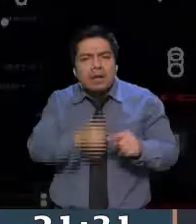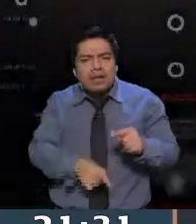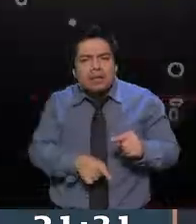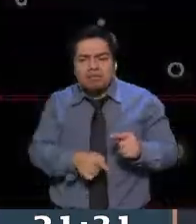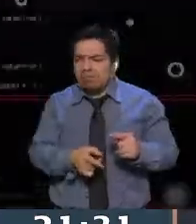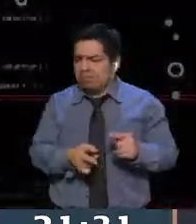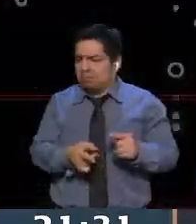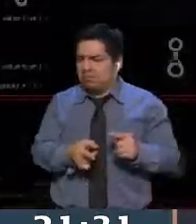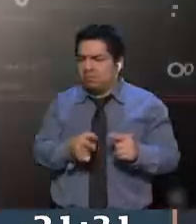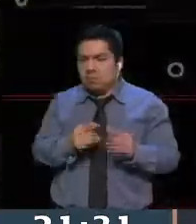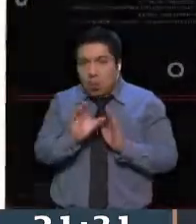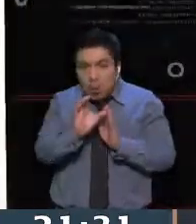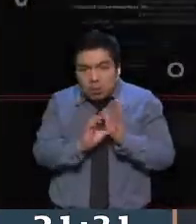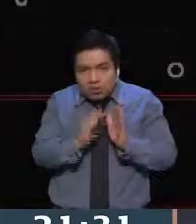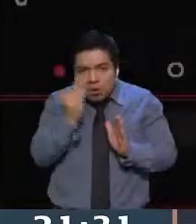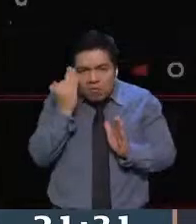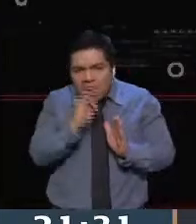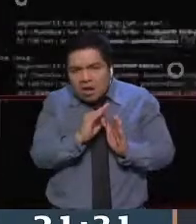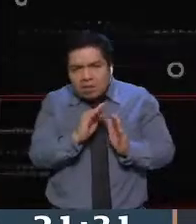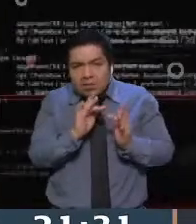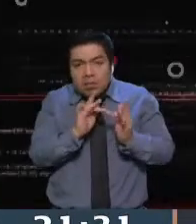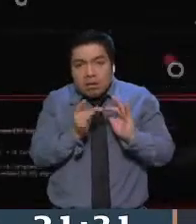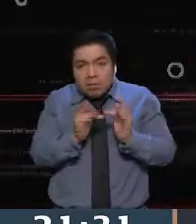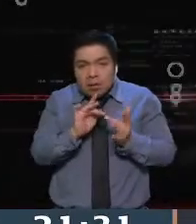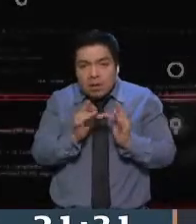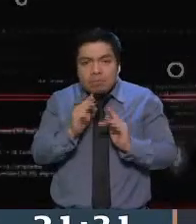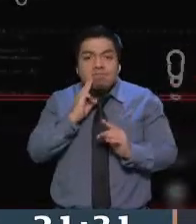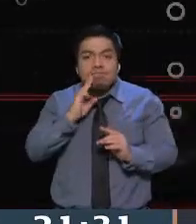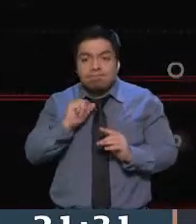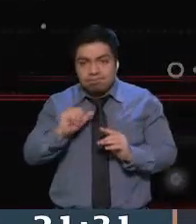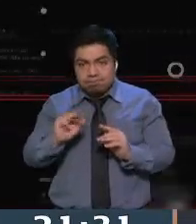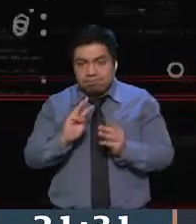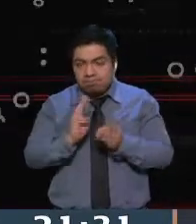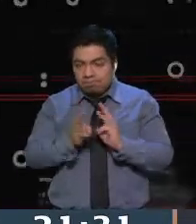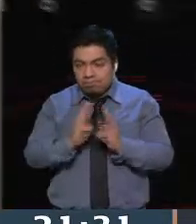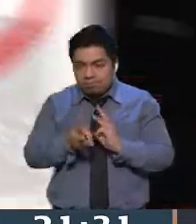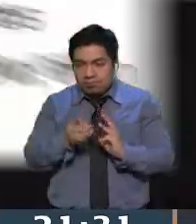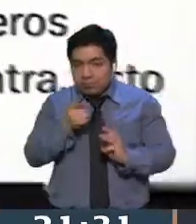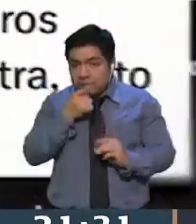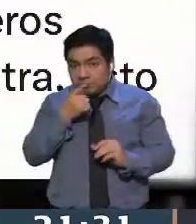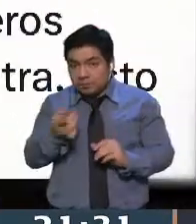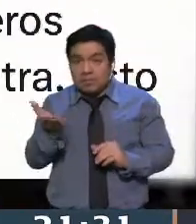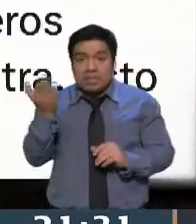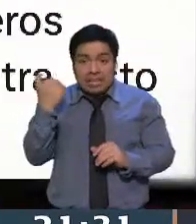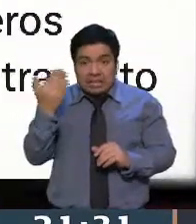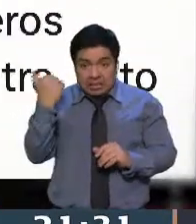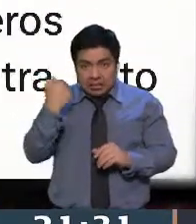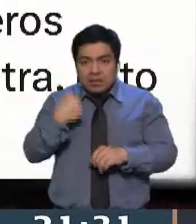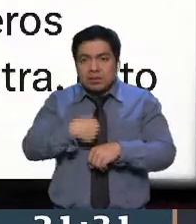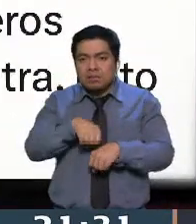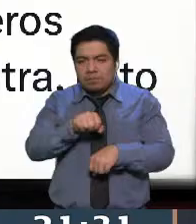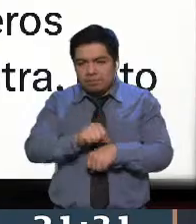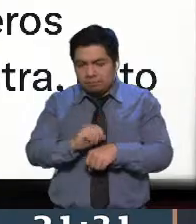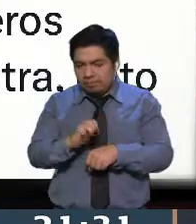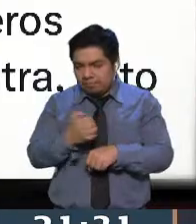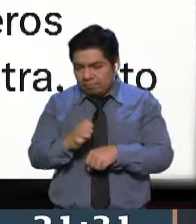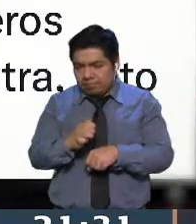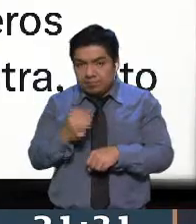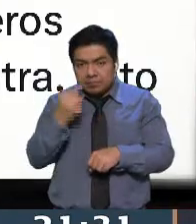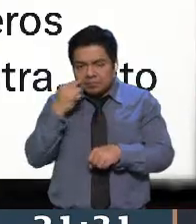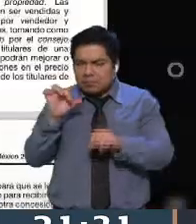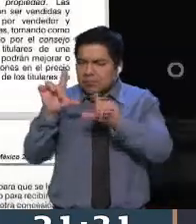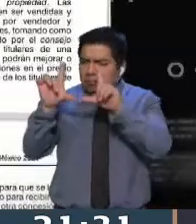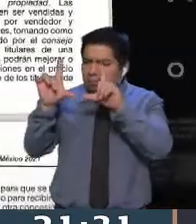falsa constitución. En redes sociales y mensajes de WhatsApp circuló desde la última semana de enero una captura